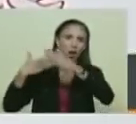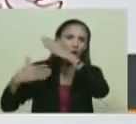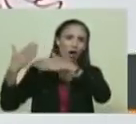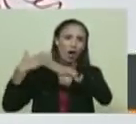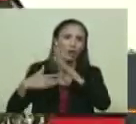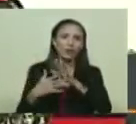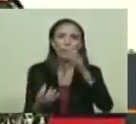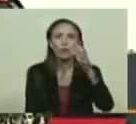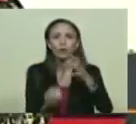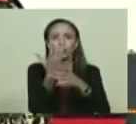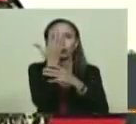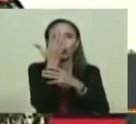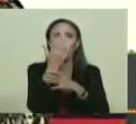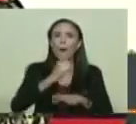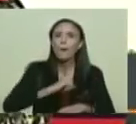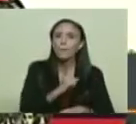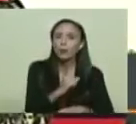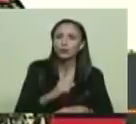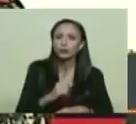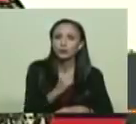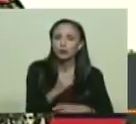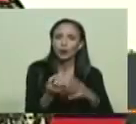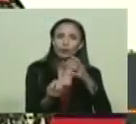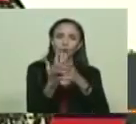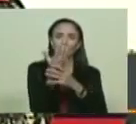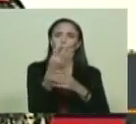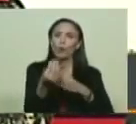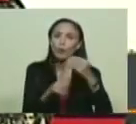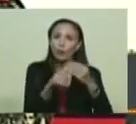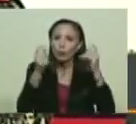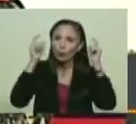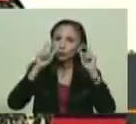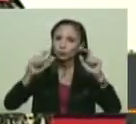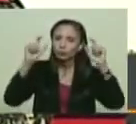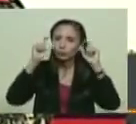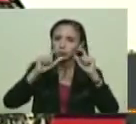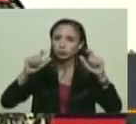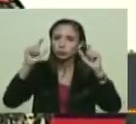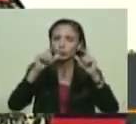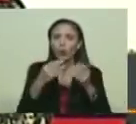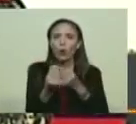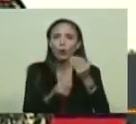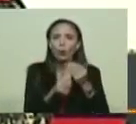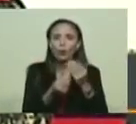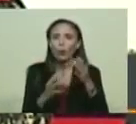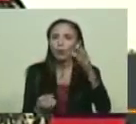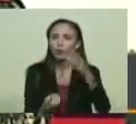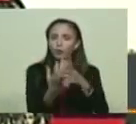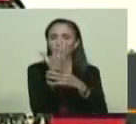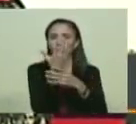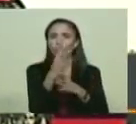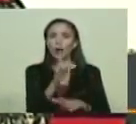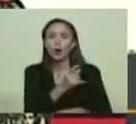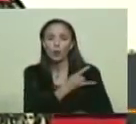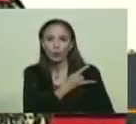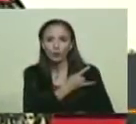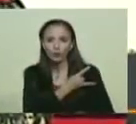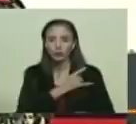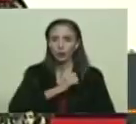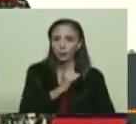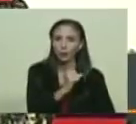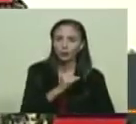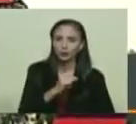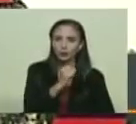fundador de la Policía Nacional, concibió la fundación de la Universidad Nacional Experimental